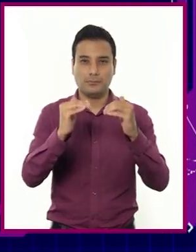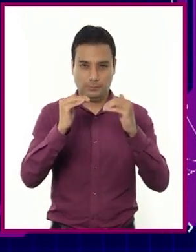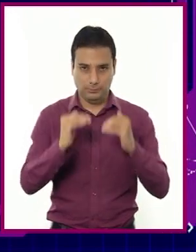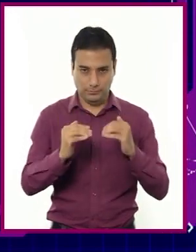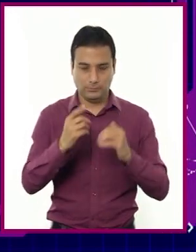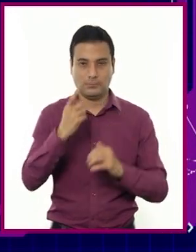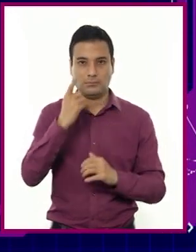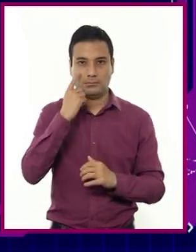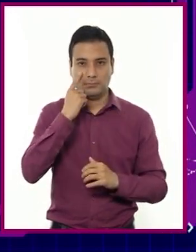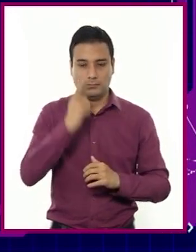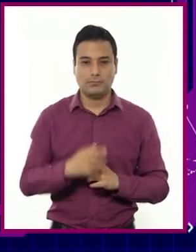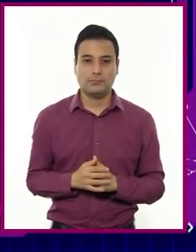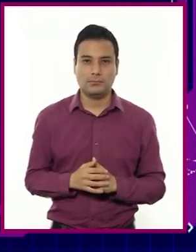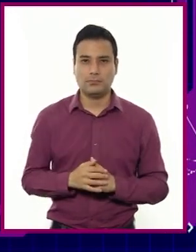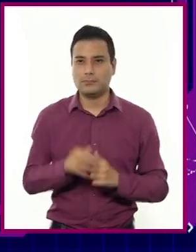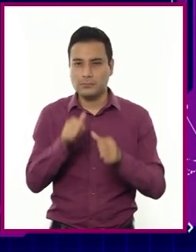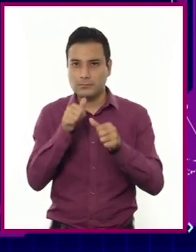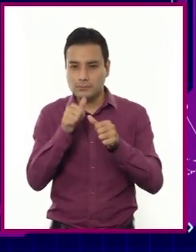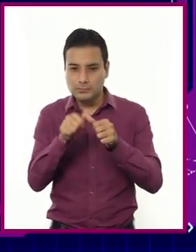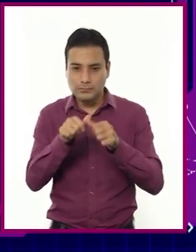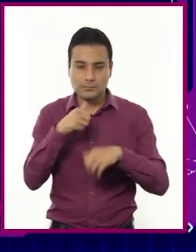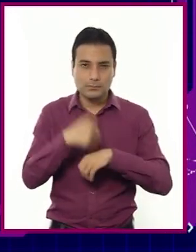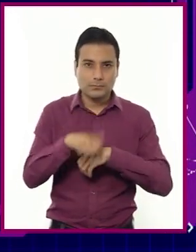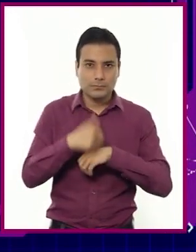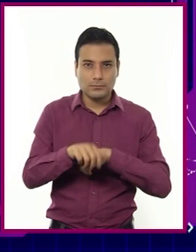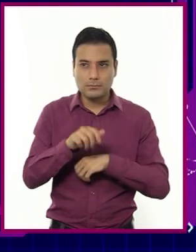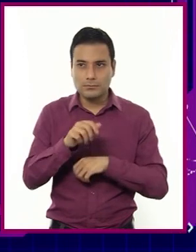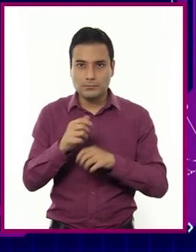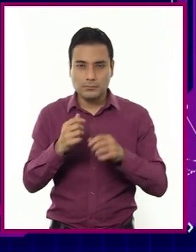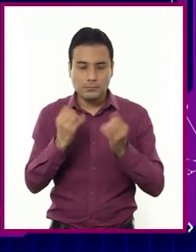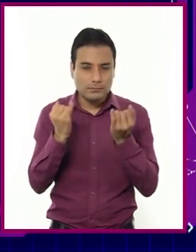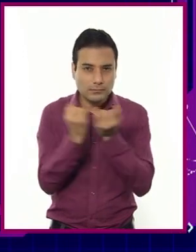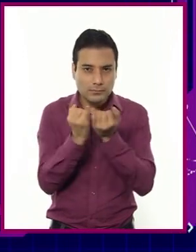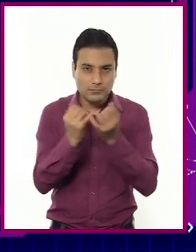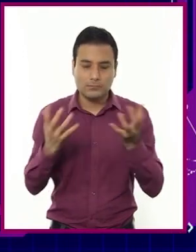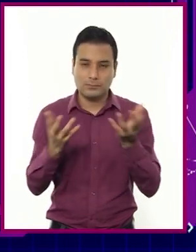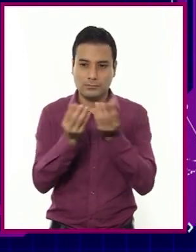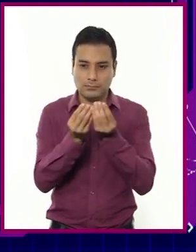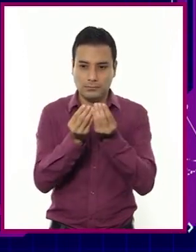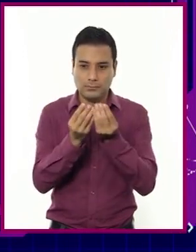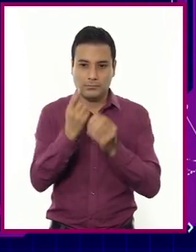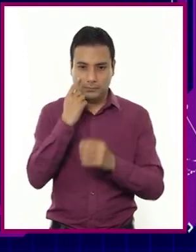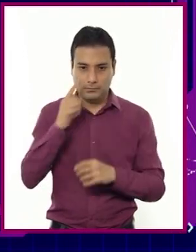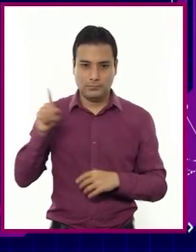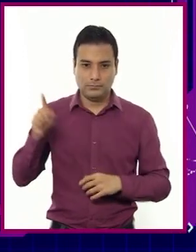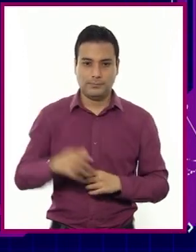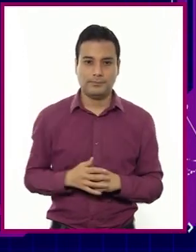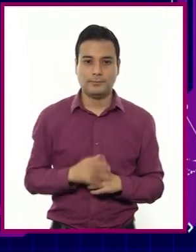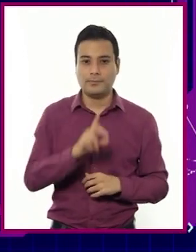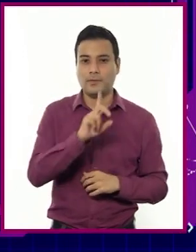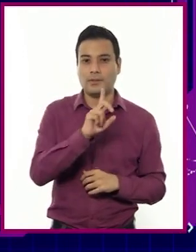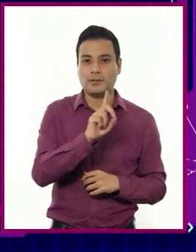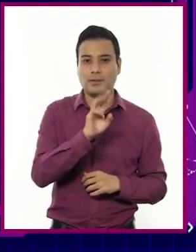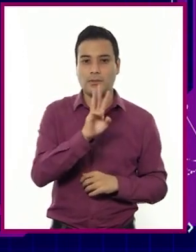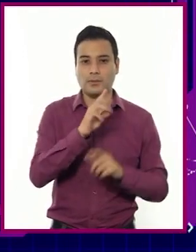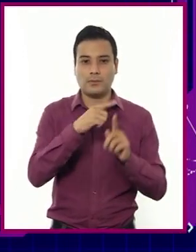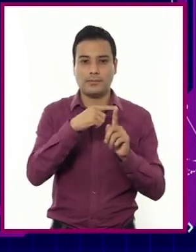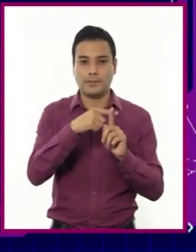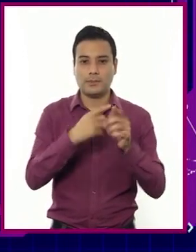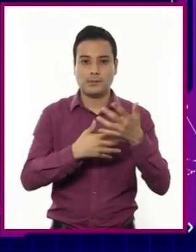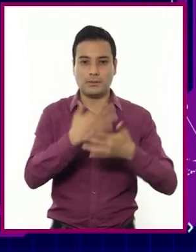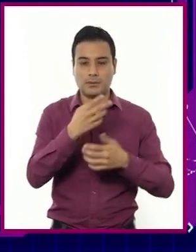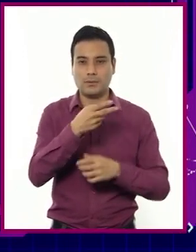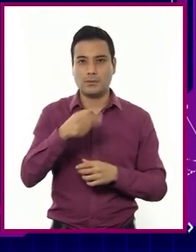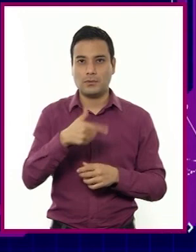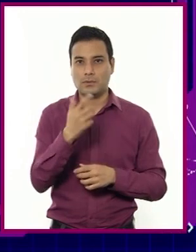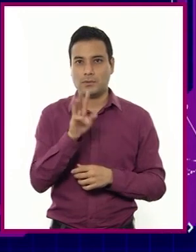ecuación, agrupamos términos semejantes y obtenemos 30W más 15 igual a 12W